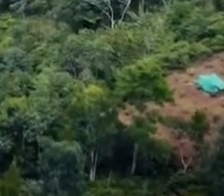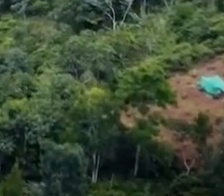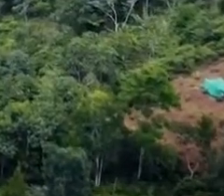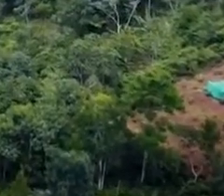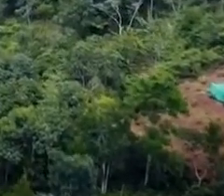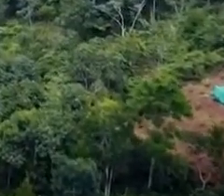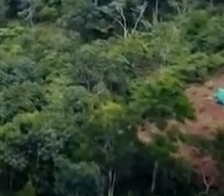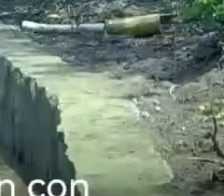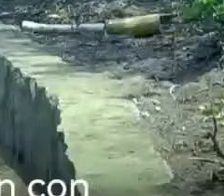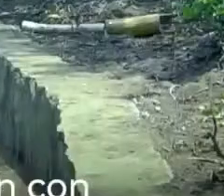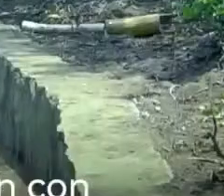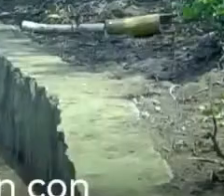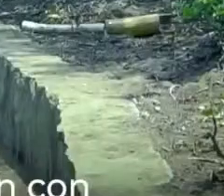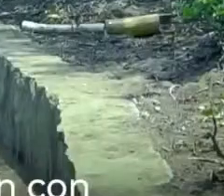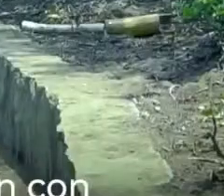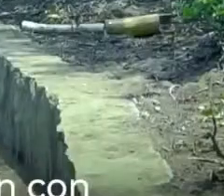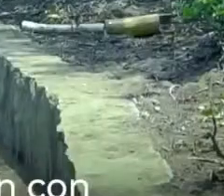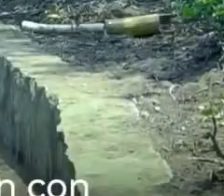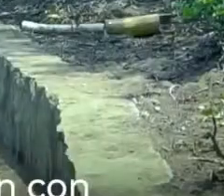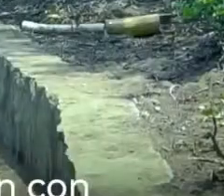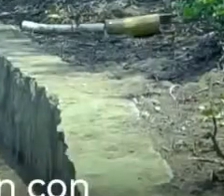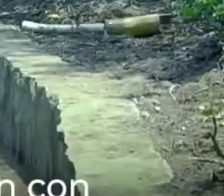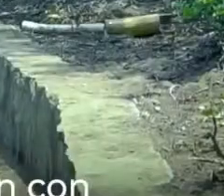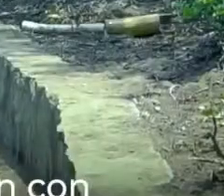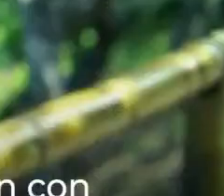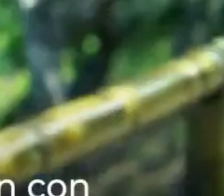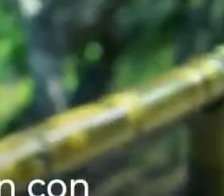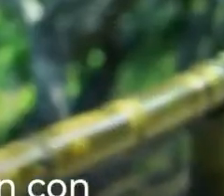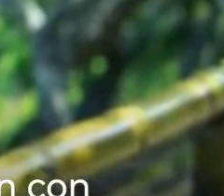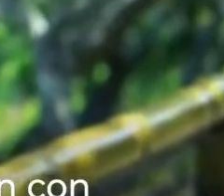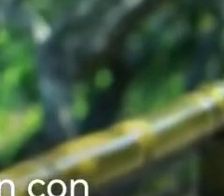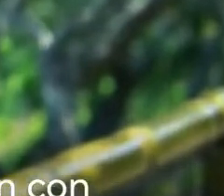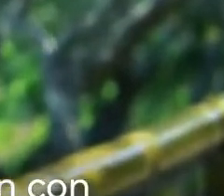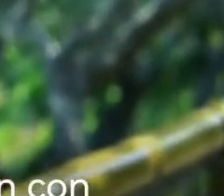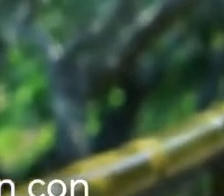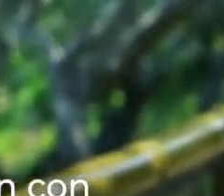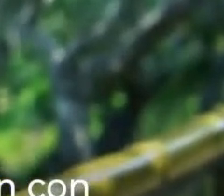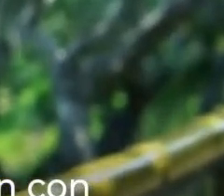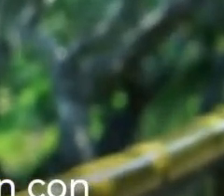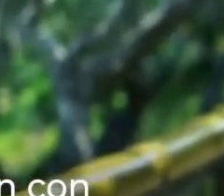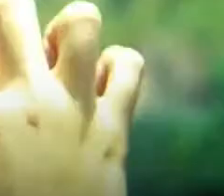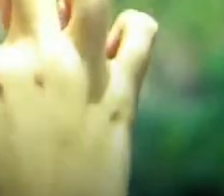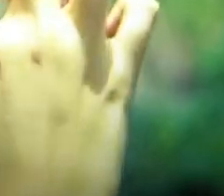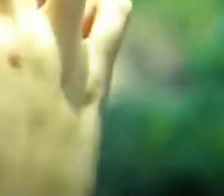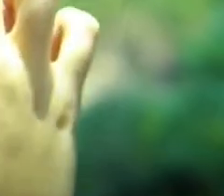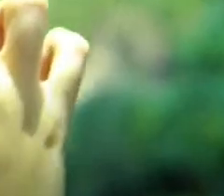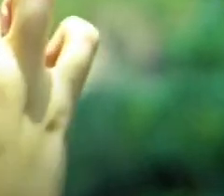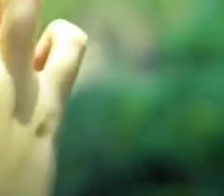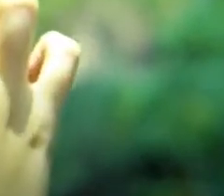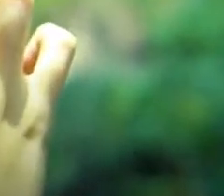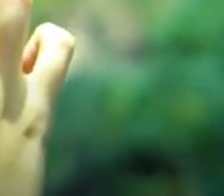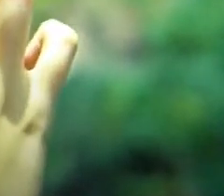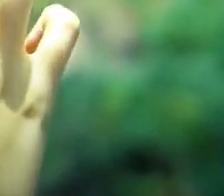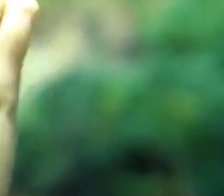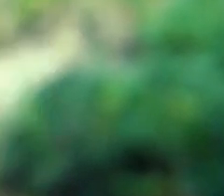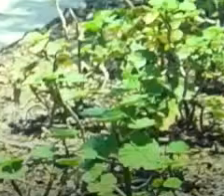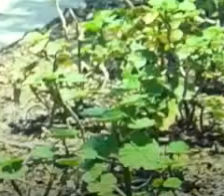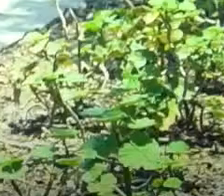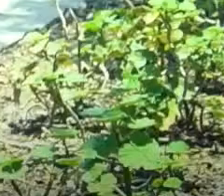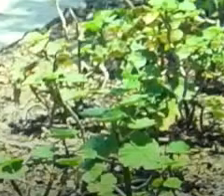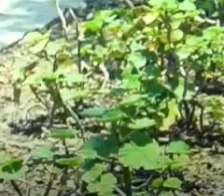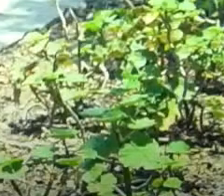Viajar es mi pasión. Me gusta vivir experiencias que me conecten con la naturaleza y mi cultura. Me han hablado de la ruta del